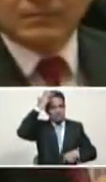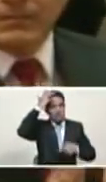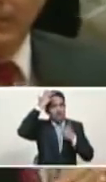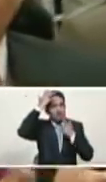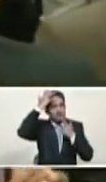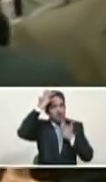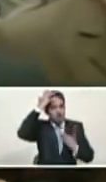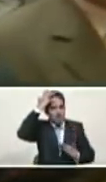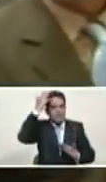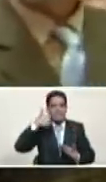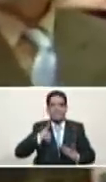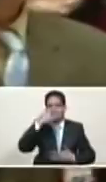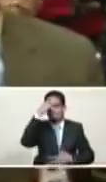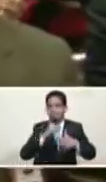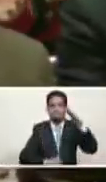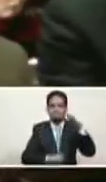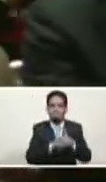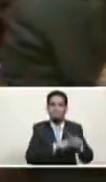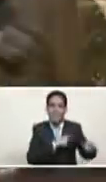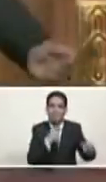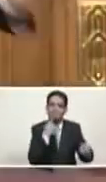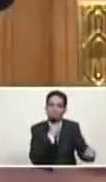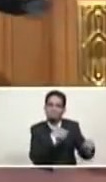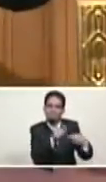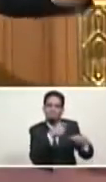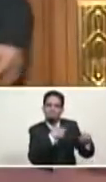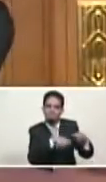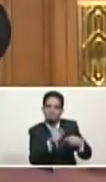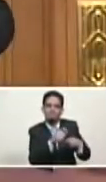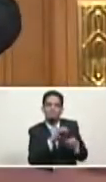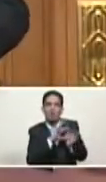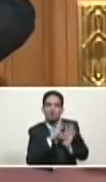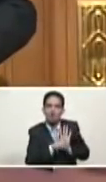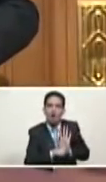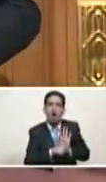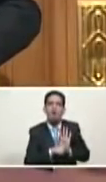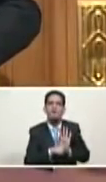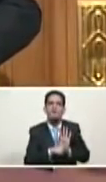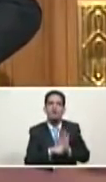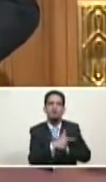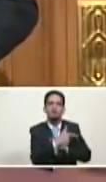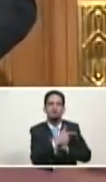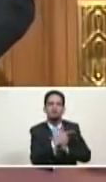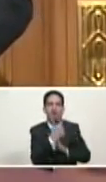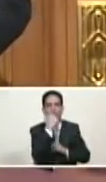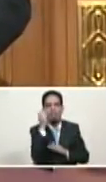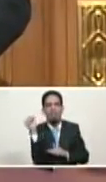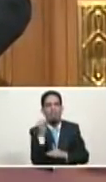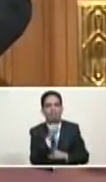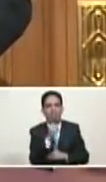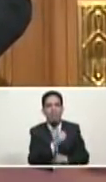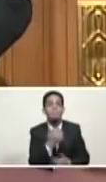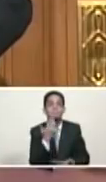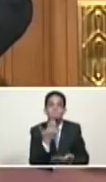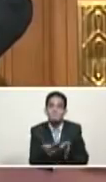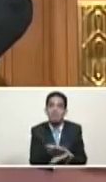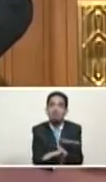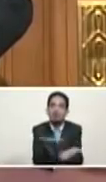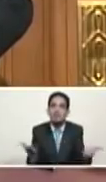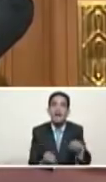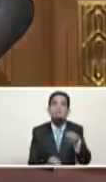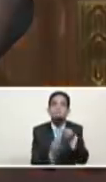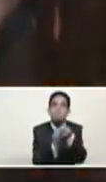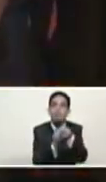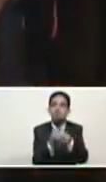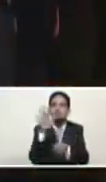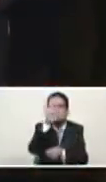su robo, de su negocio, de su indolencia. Y pido el apoyo de todo un